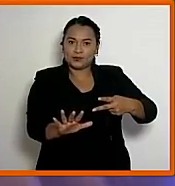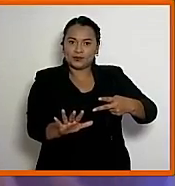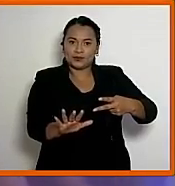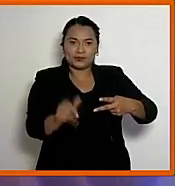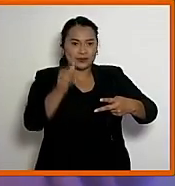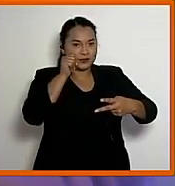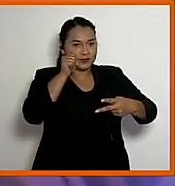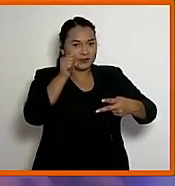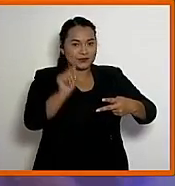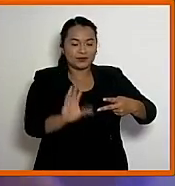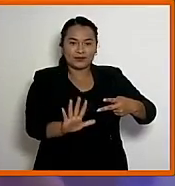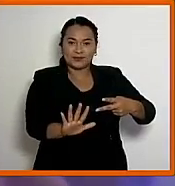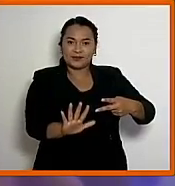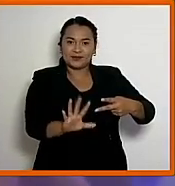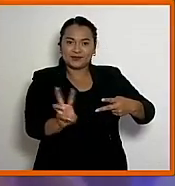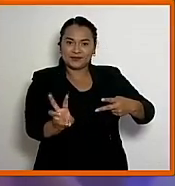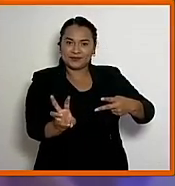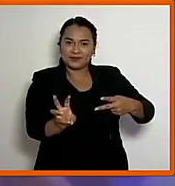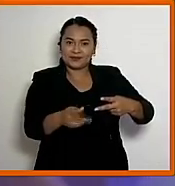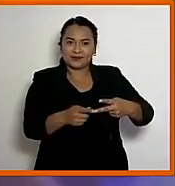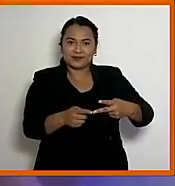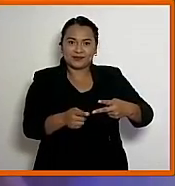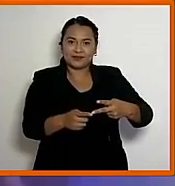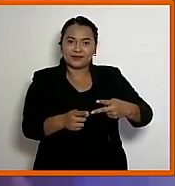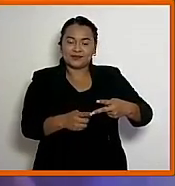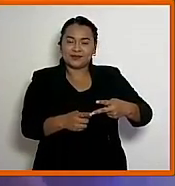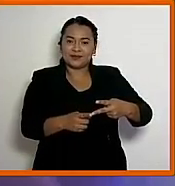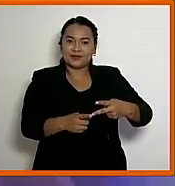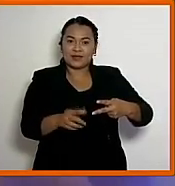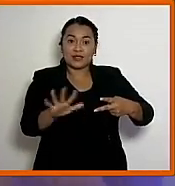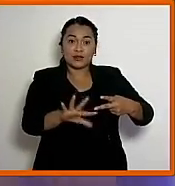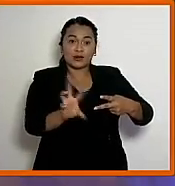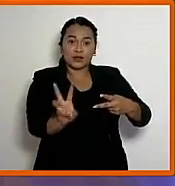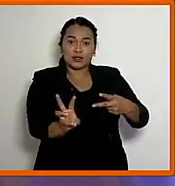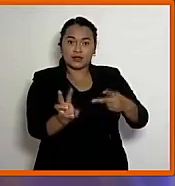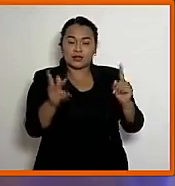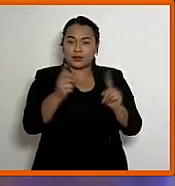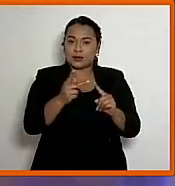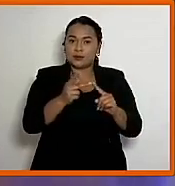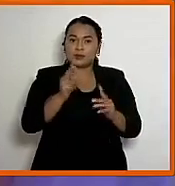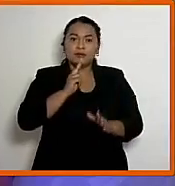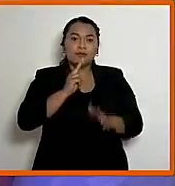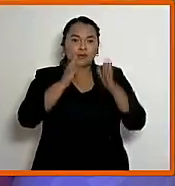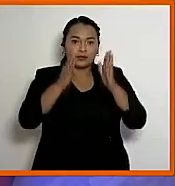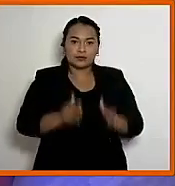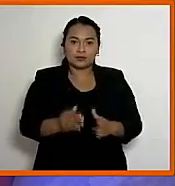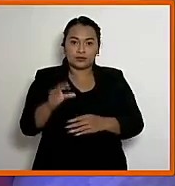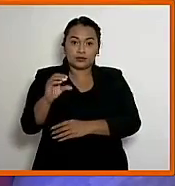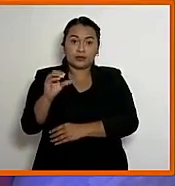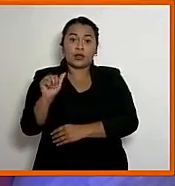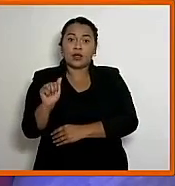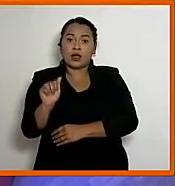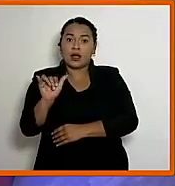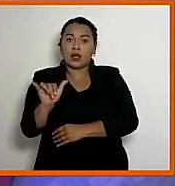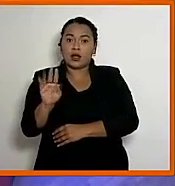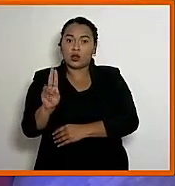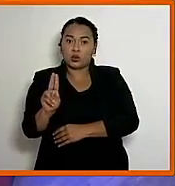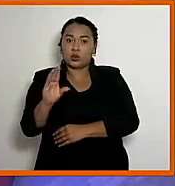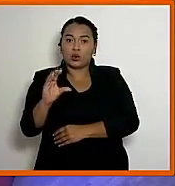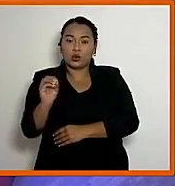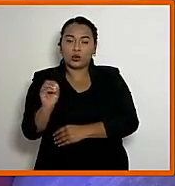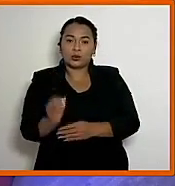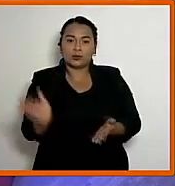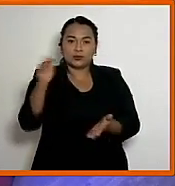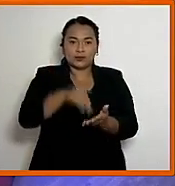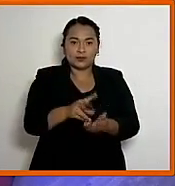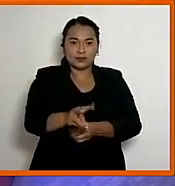atentos, porque este es el 6. Segundo número ganador es el 56 con su catrachada Cayuco. Con mucho gusto te repito,